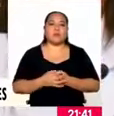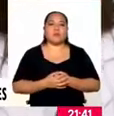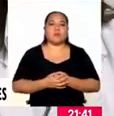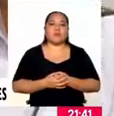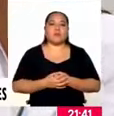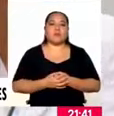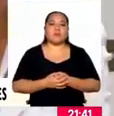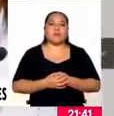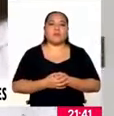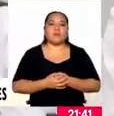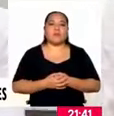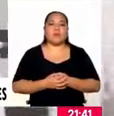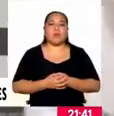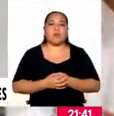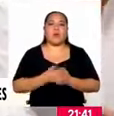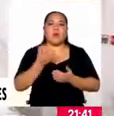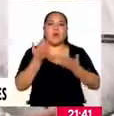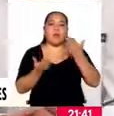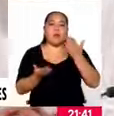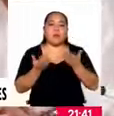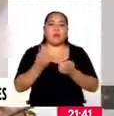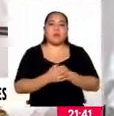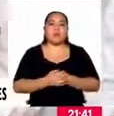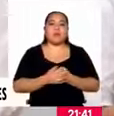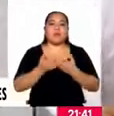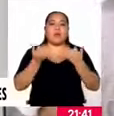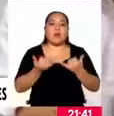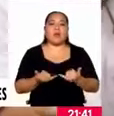El balance de hoy del sector interior: